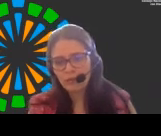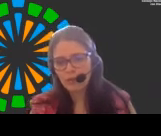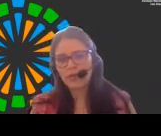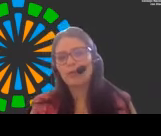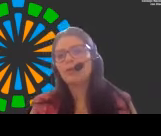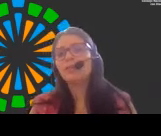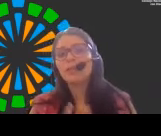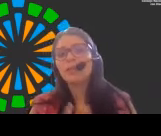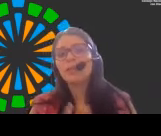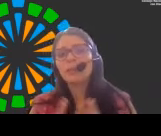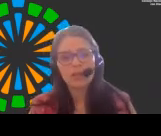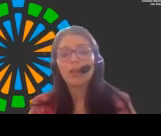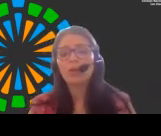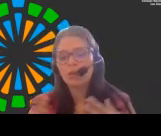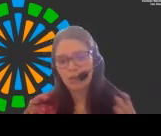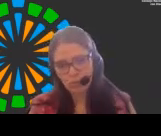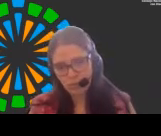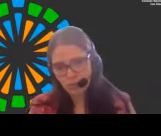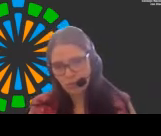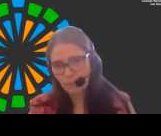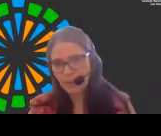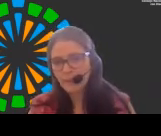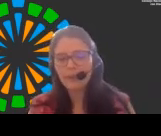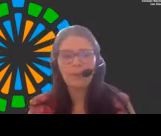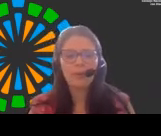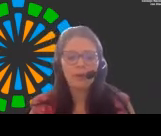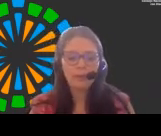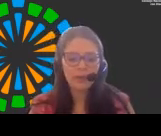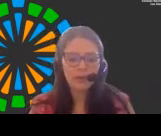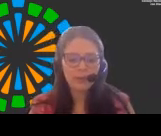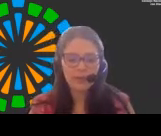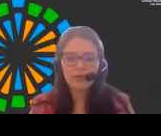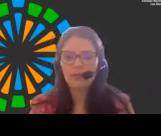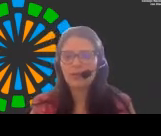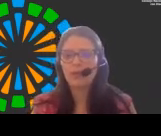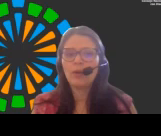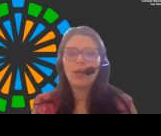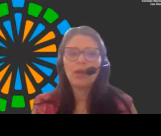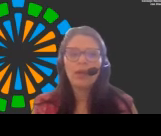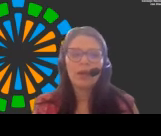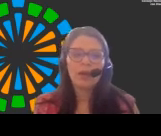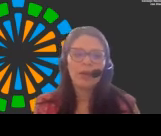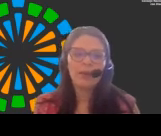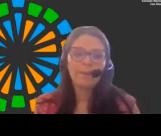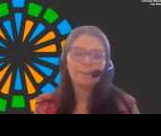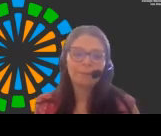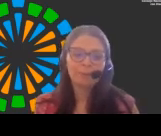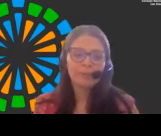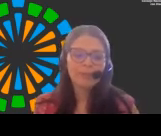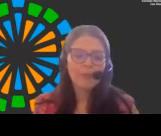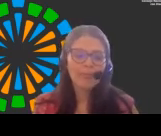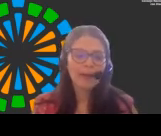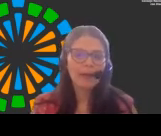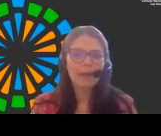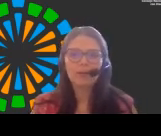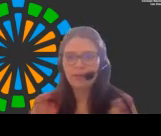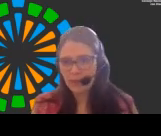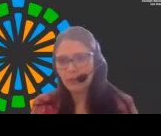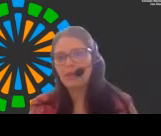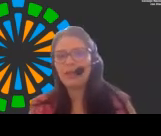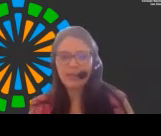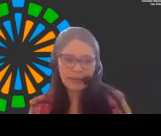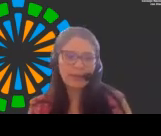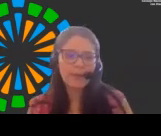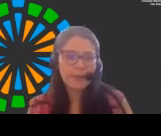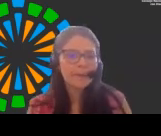con todo lo que hay afuera con servicios y con negocios verdad para ponerle un poquito más aterrizado a